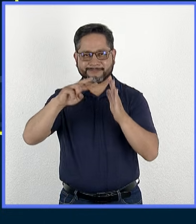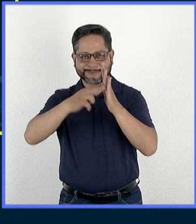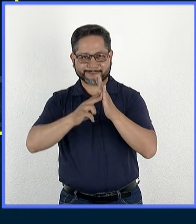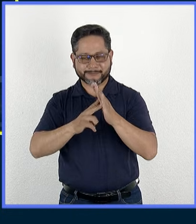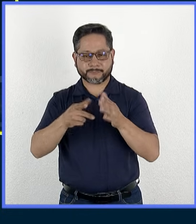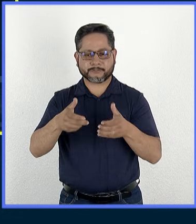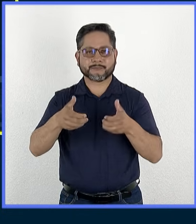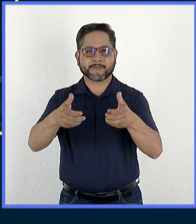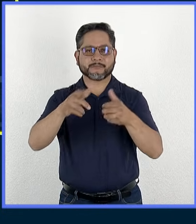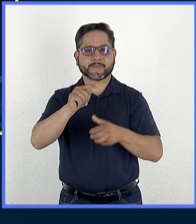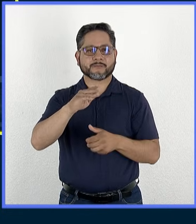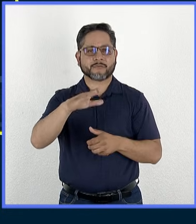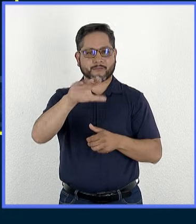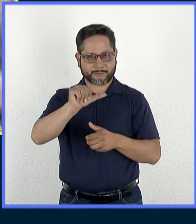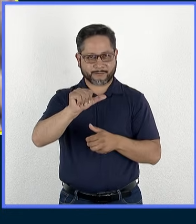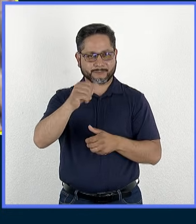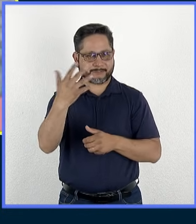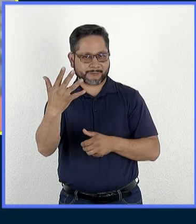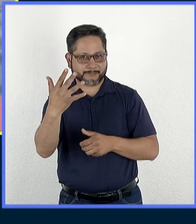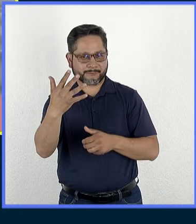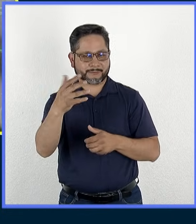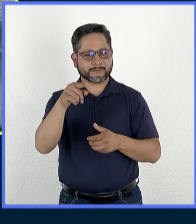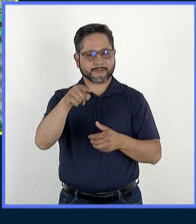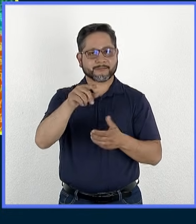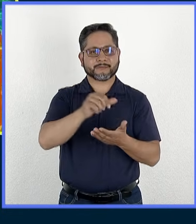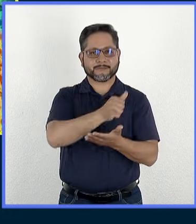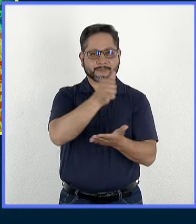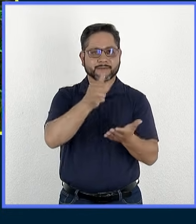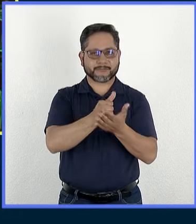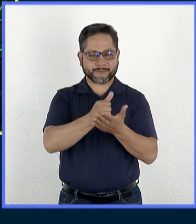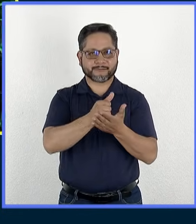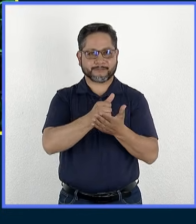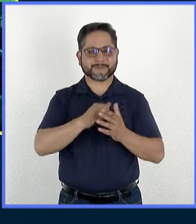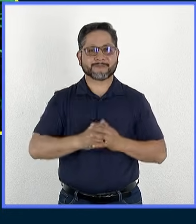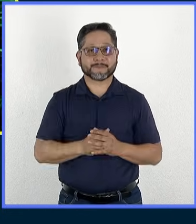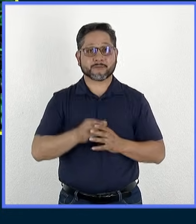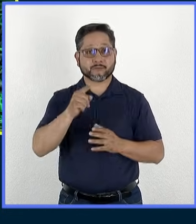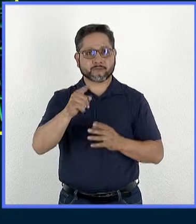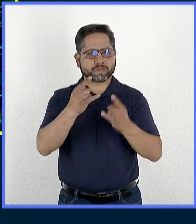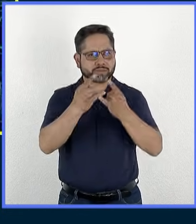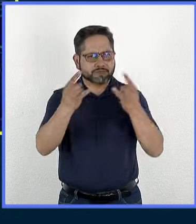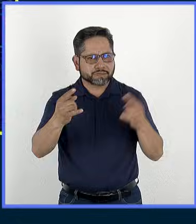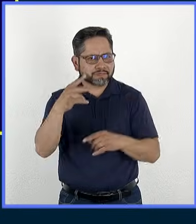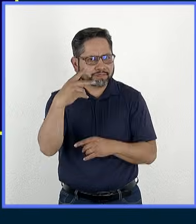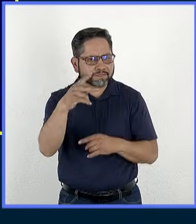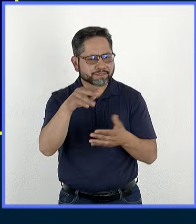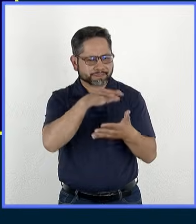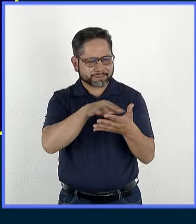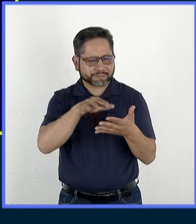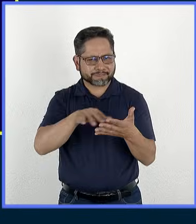Tacuba 5, Centro Histórico. Descubre, crea, escribe tu propia historia.